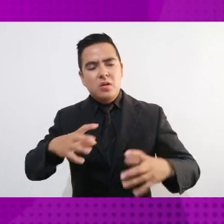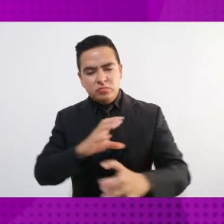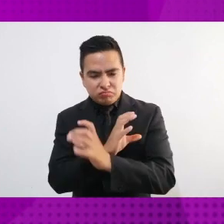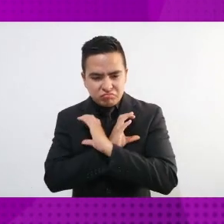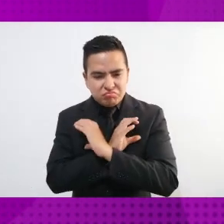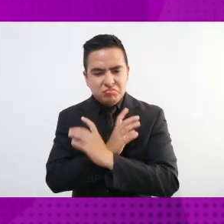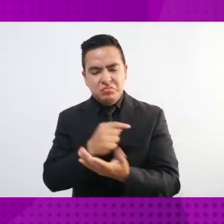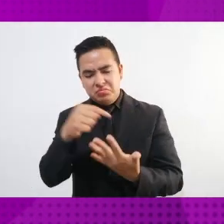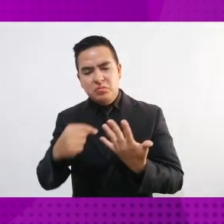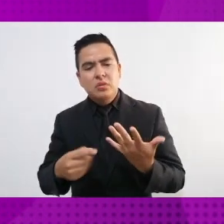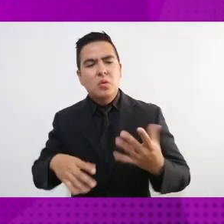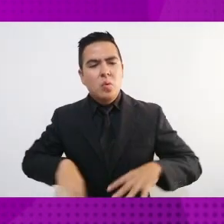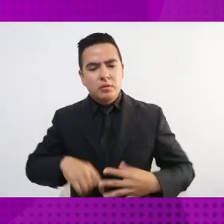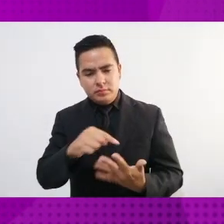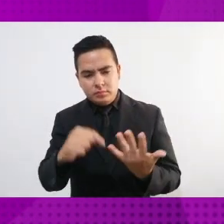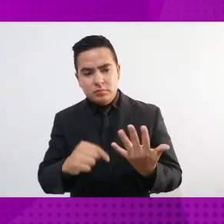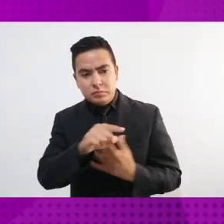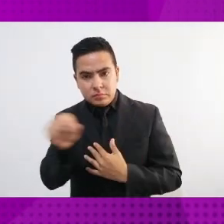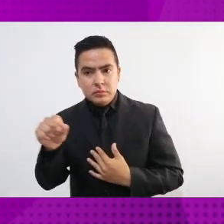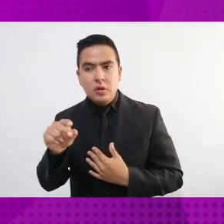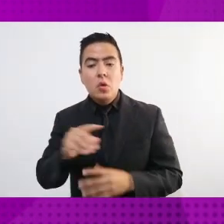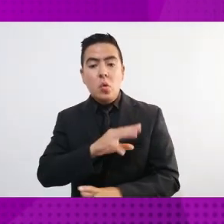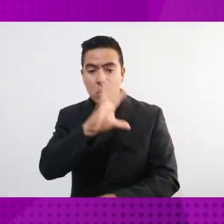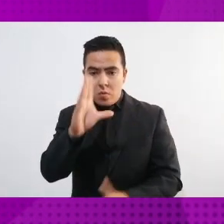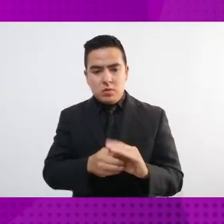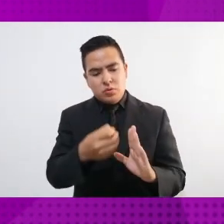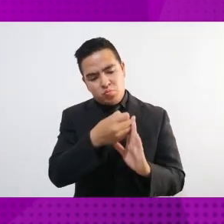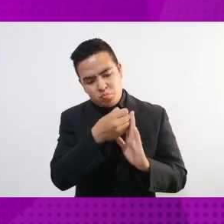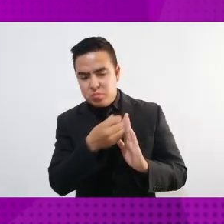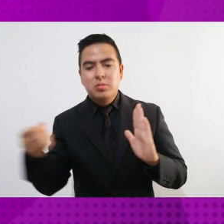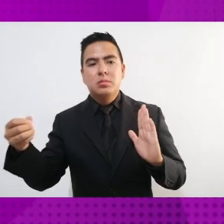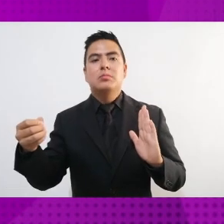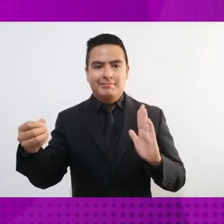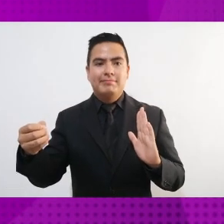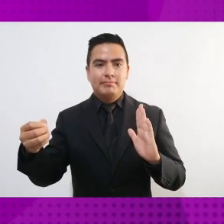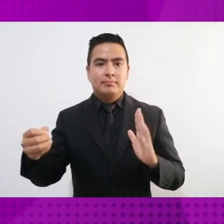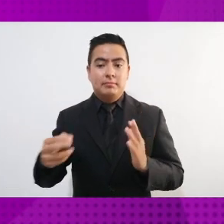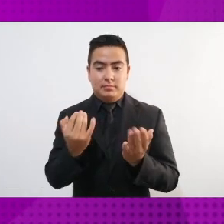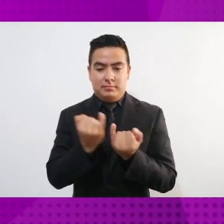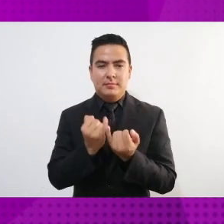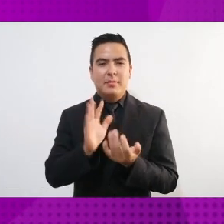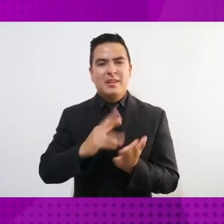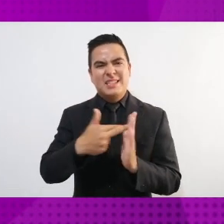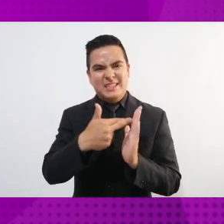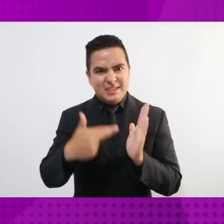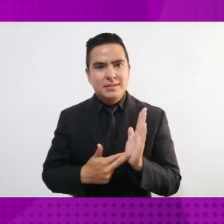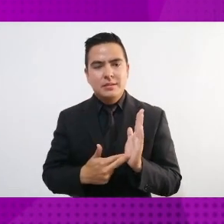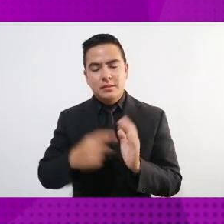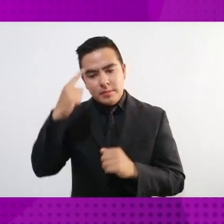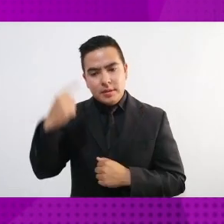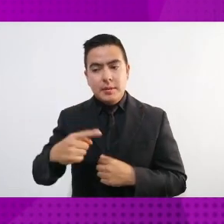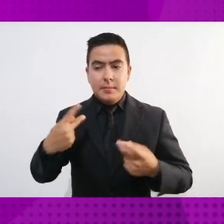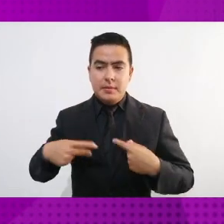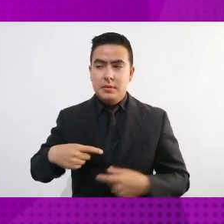sociedad y, por supuesto, establecer cuáles van a ser las reglas del juego para